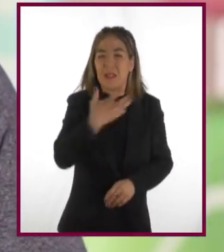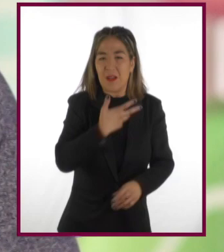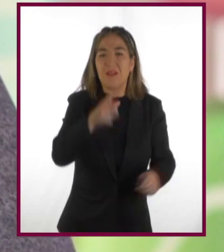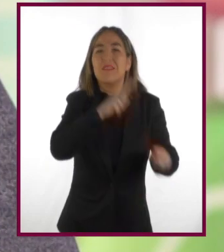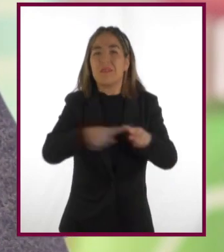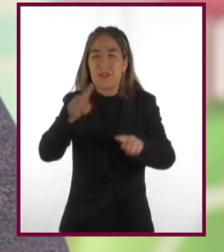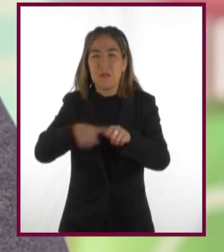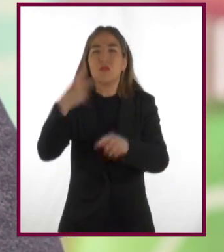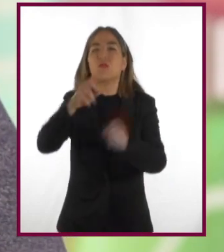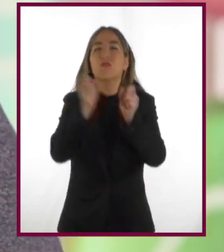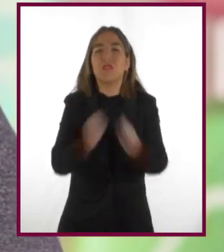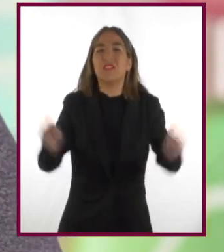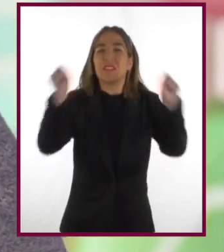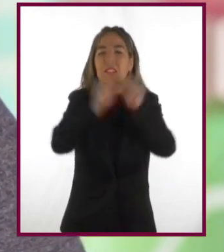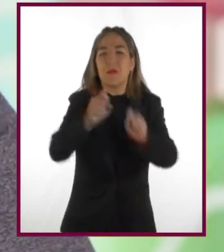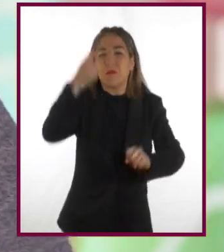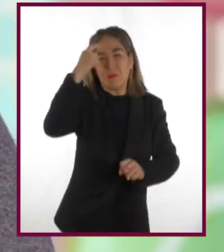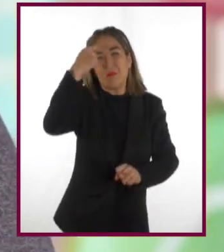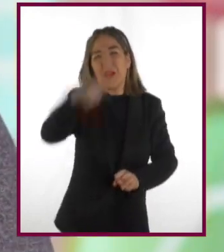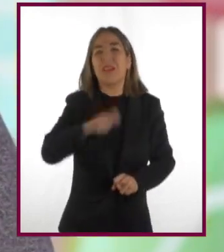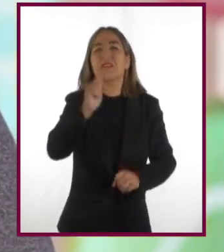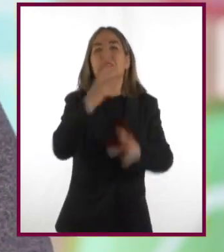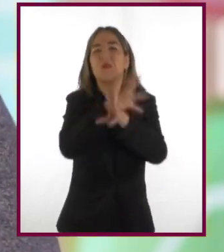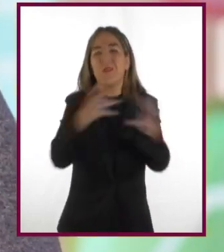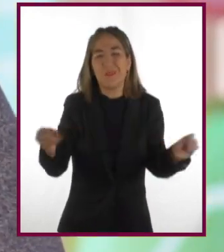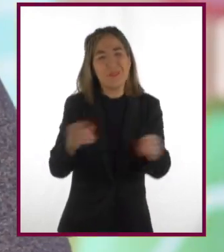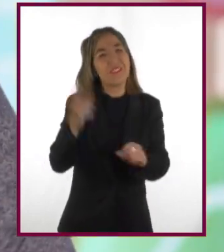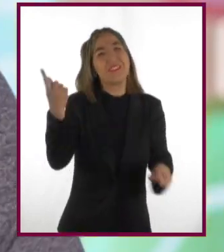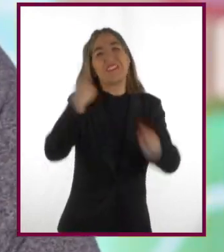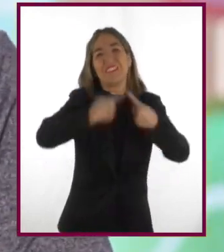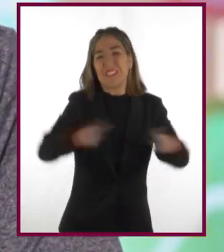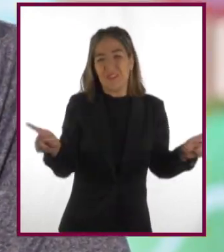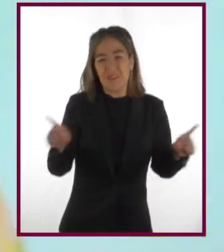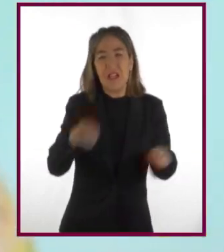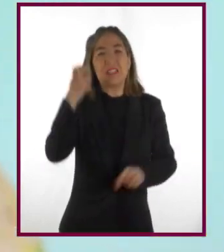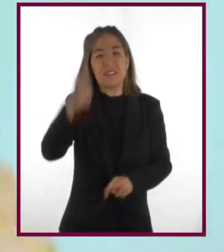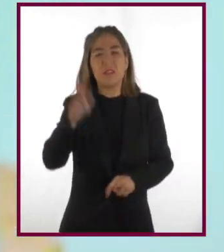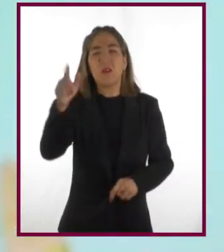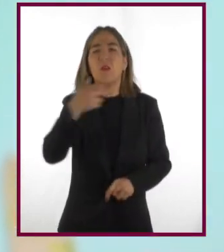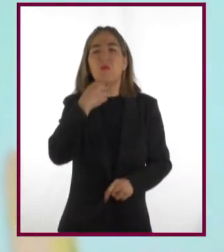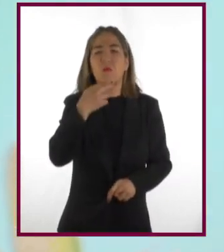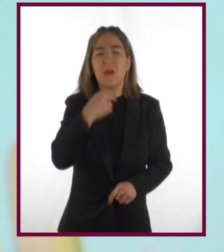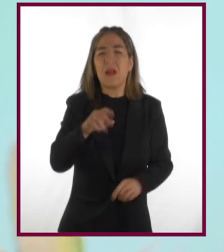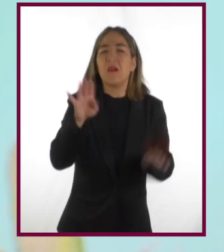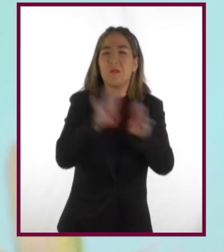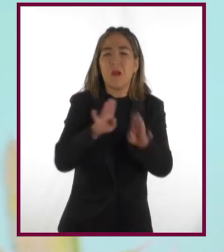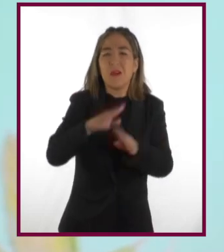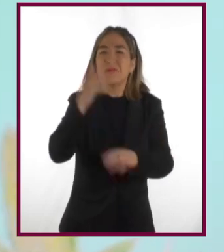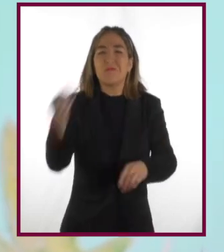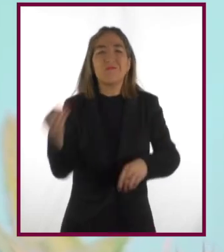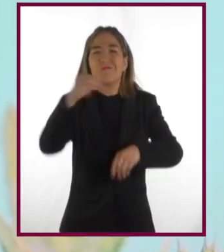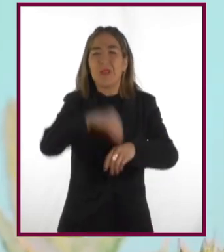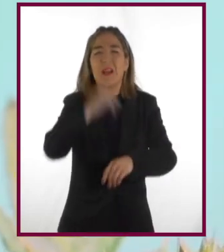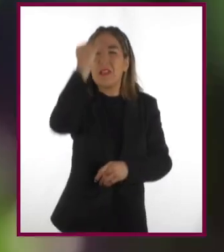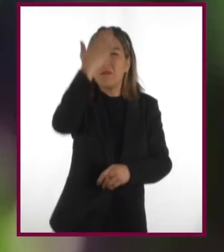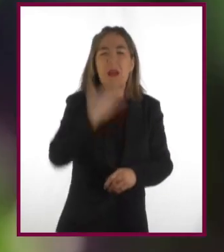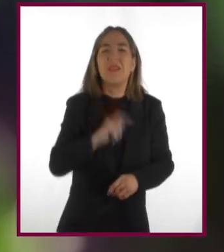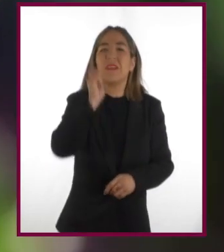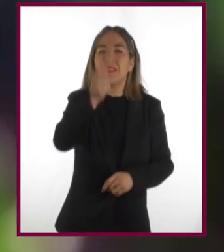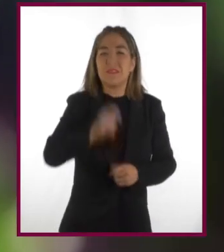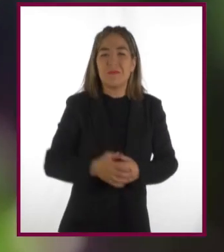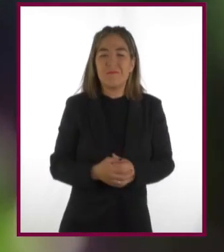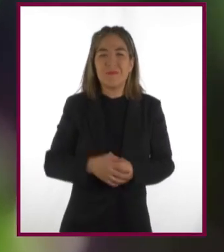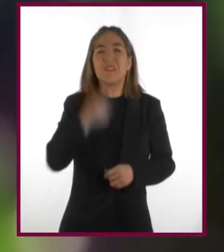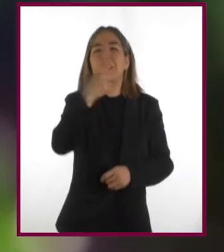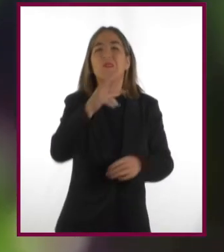había unas variaciones en el sistema que provocaban soluciones muy diferentes. Lorenz bautizó este efecto con una imagen muy impactante: